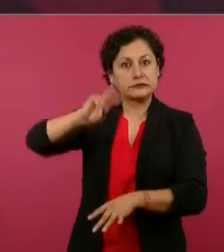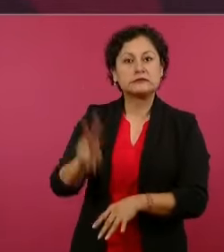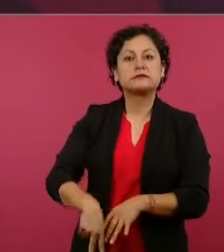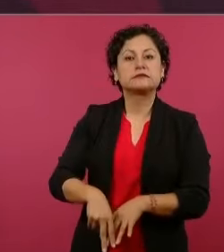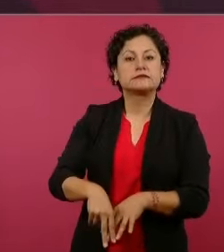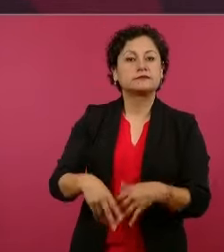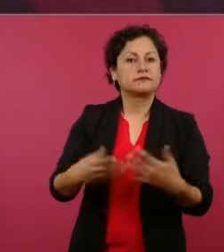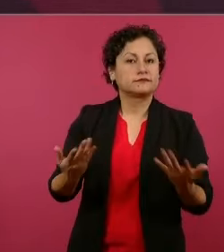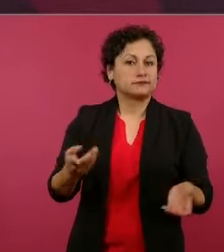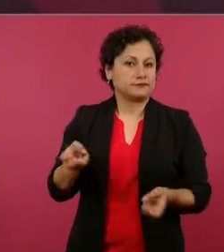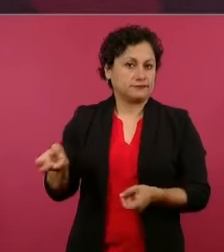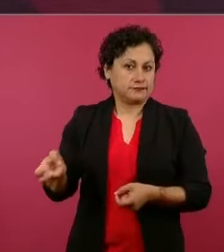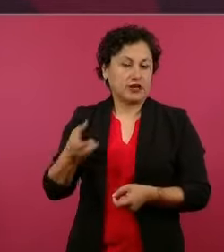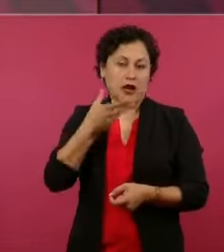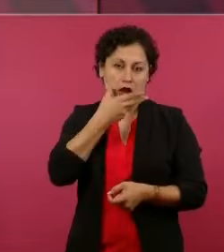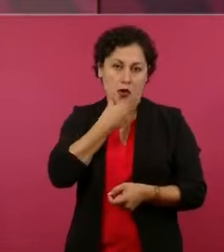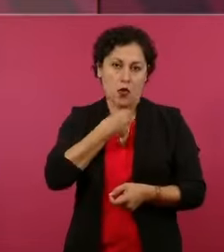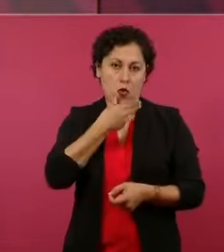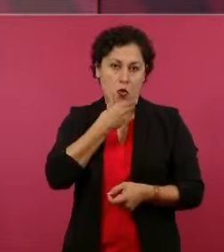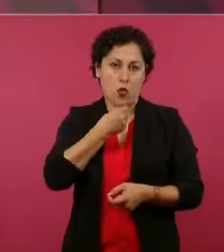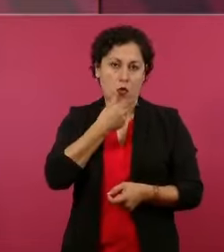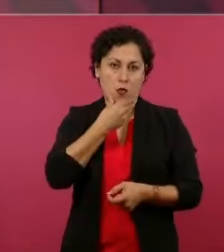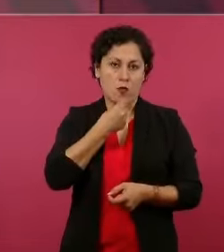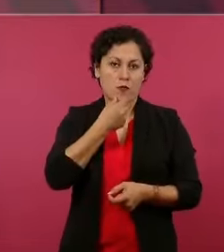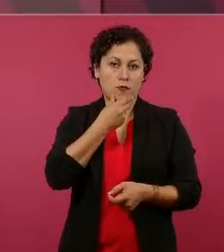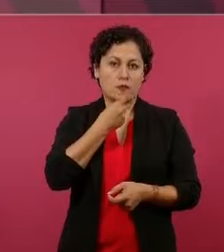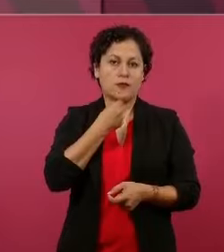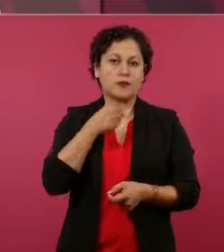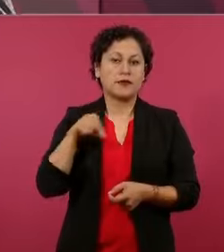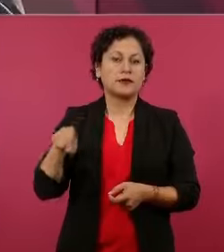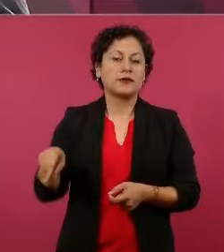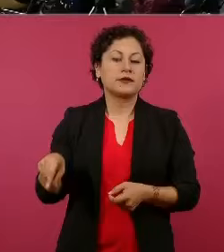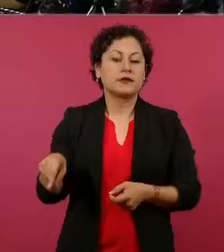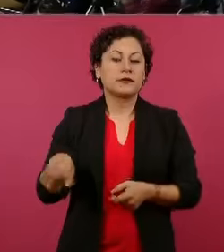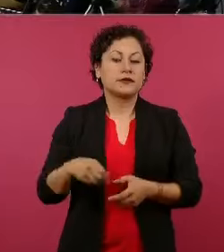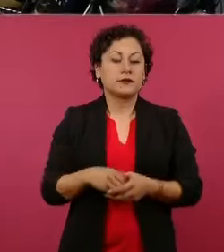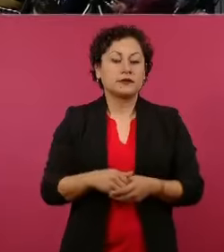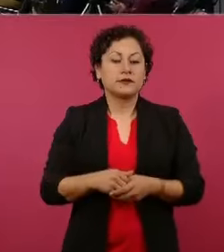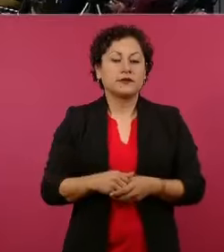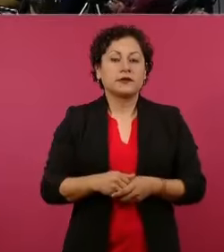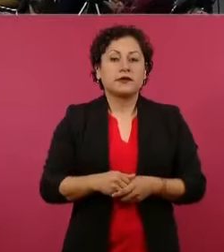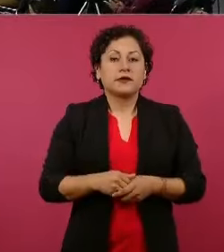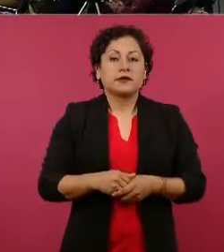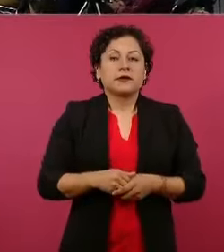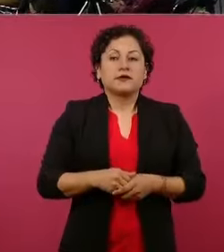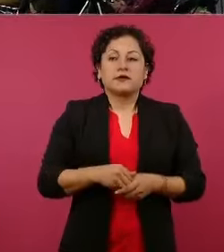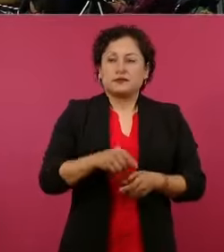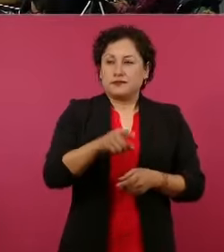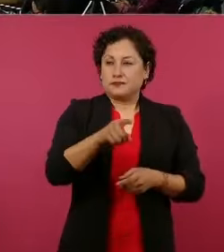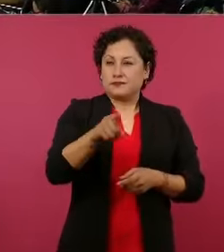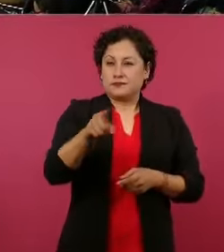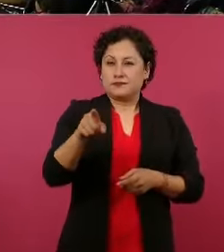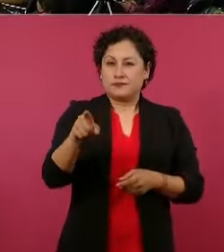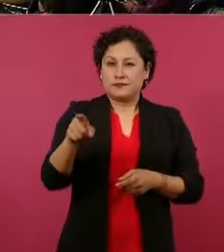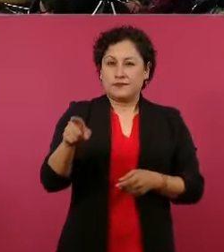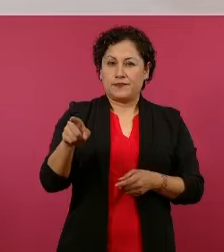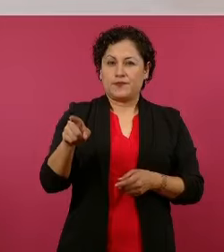máxima de este señor el que tiene su programa